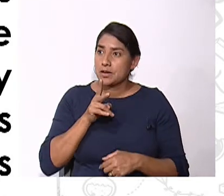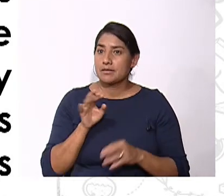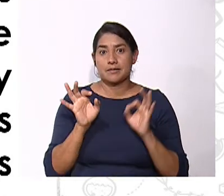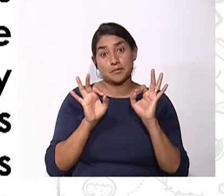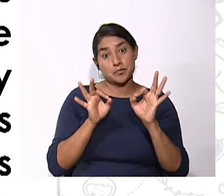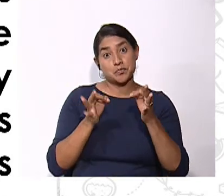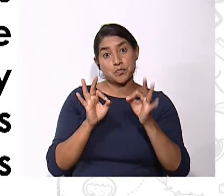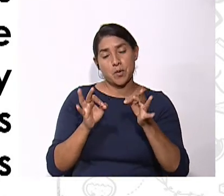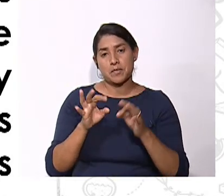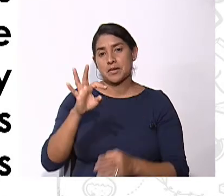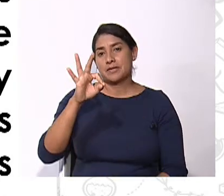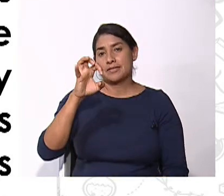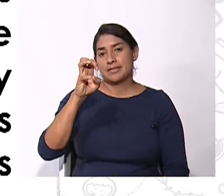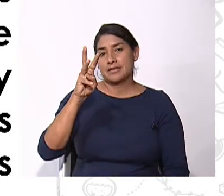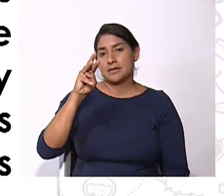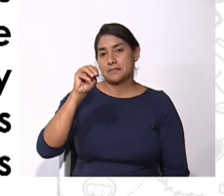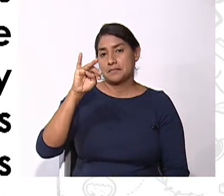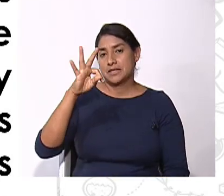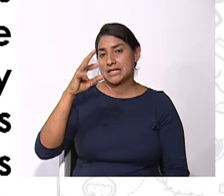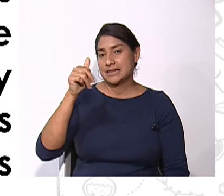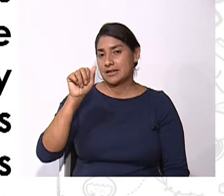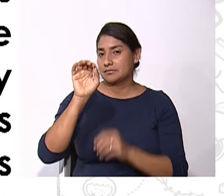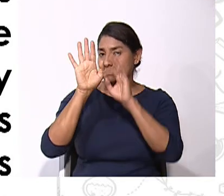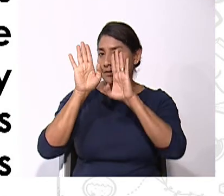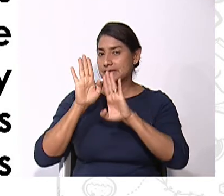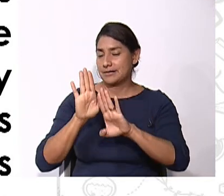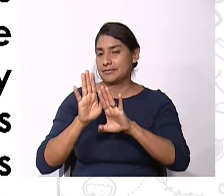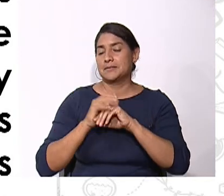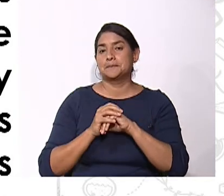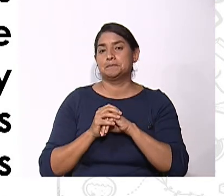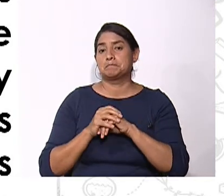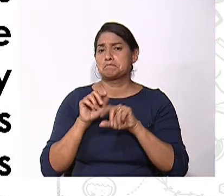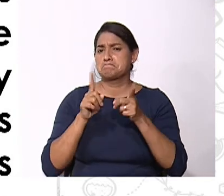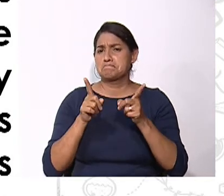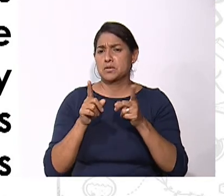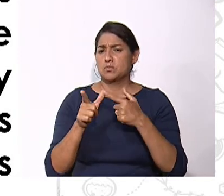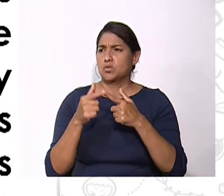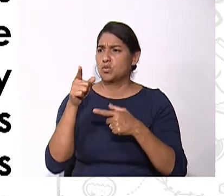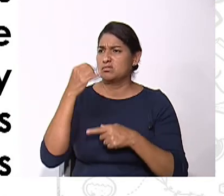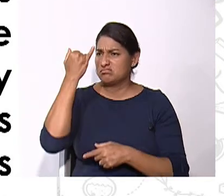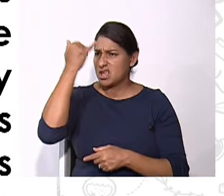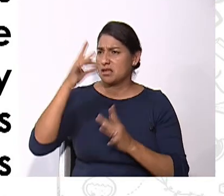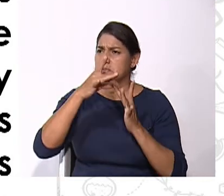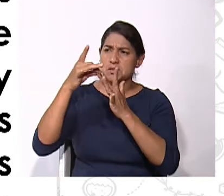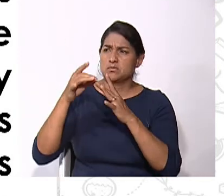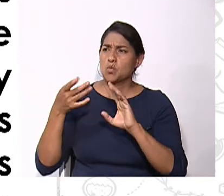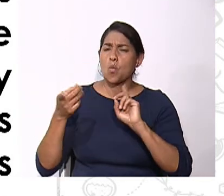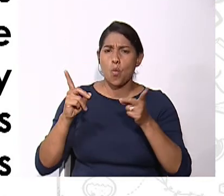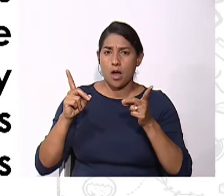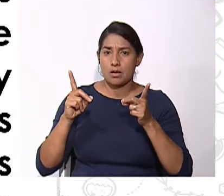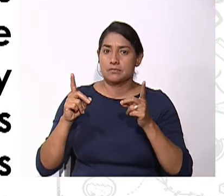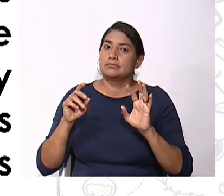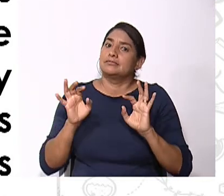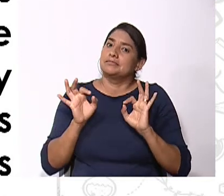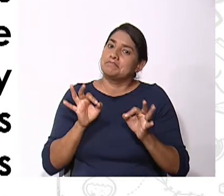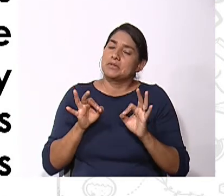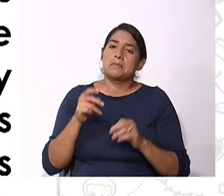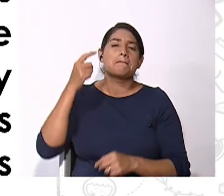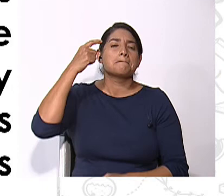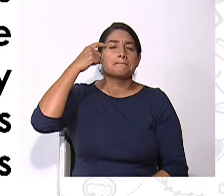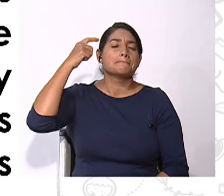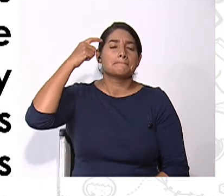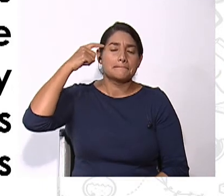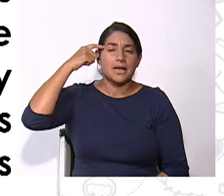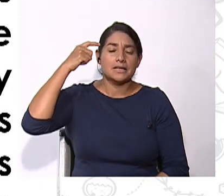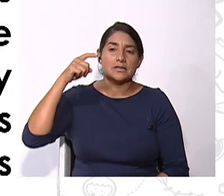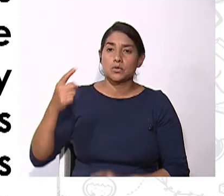bien, de las termitas, excelente. Pero entonces, ¿cuál es la idea fundamental? Bien, supongamos que